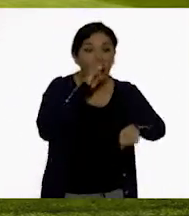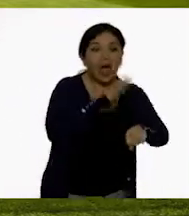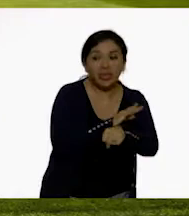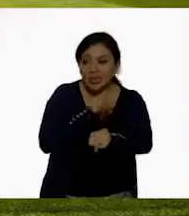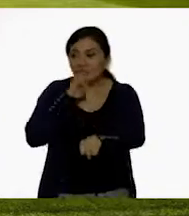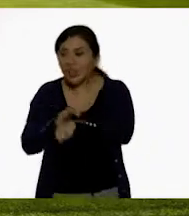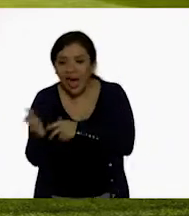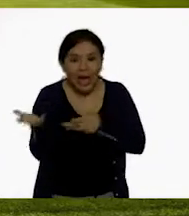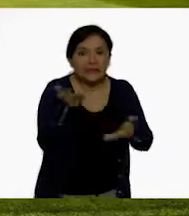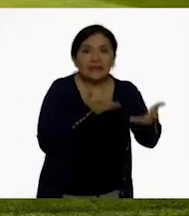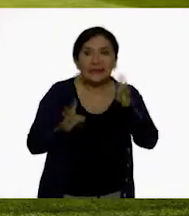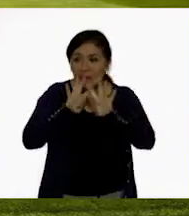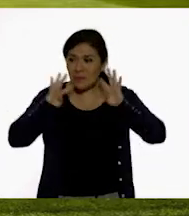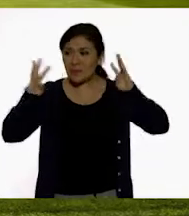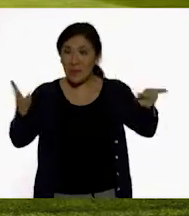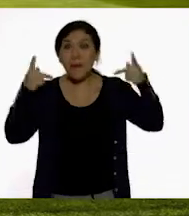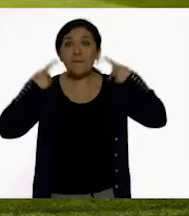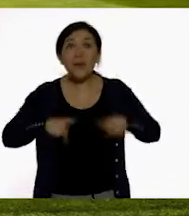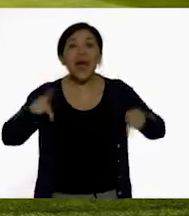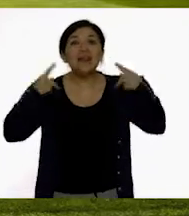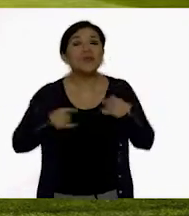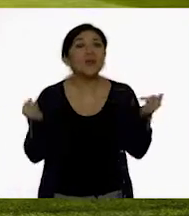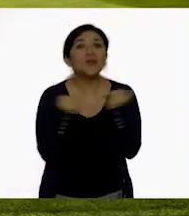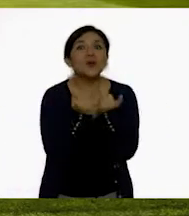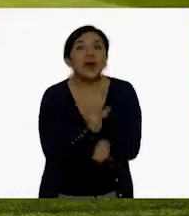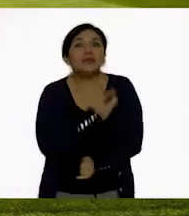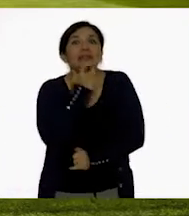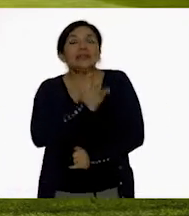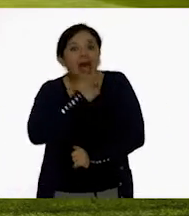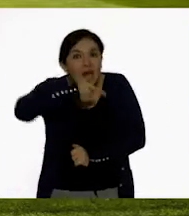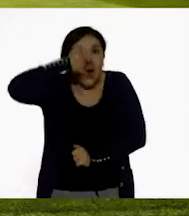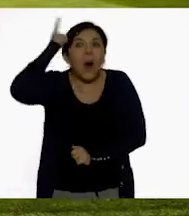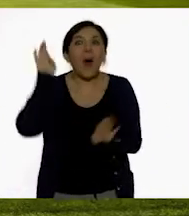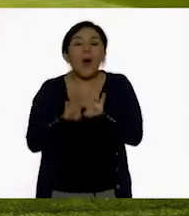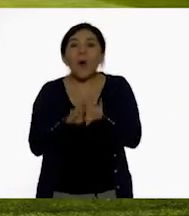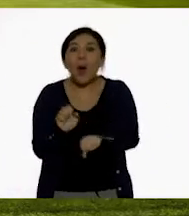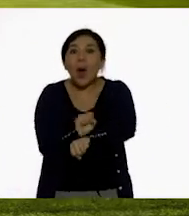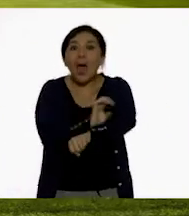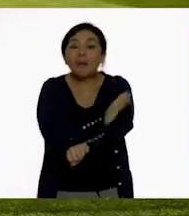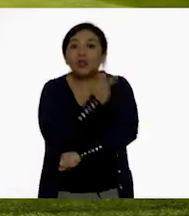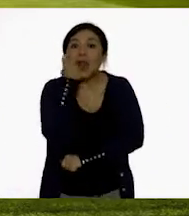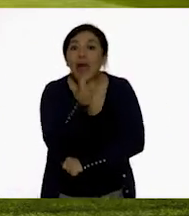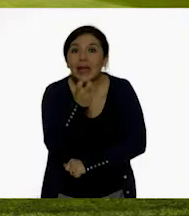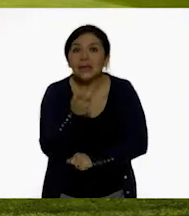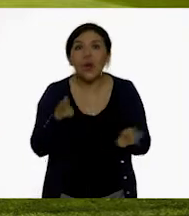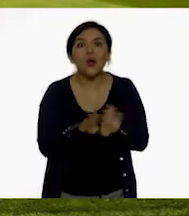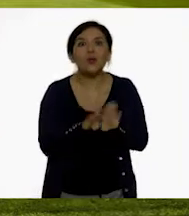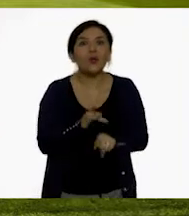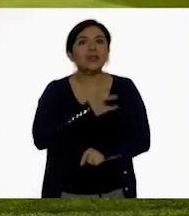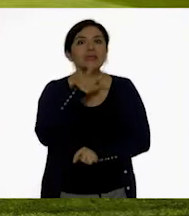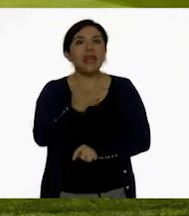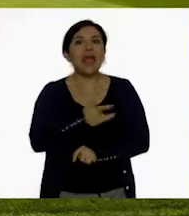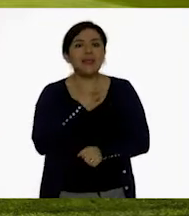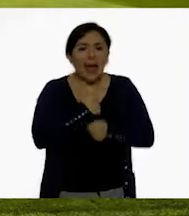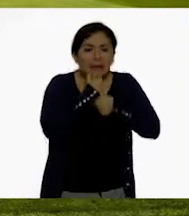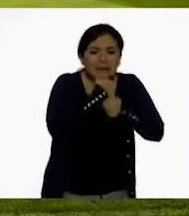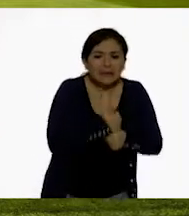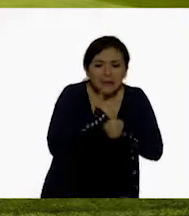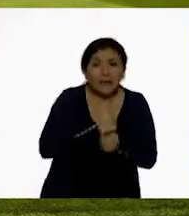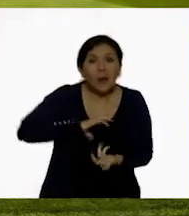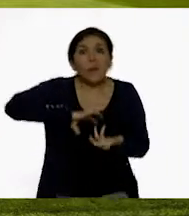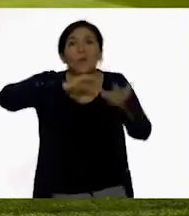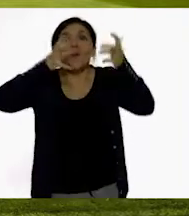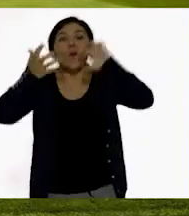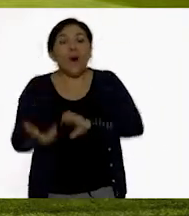parientes y en la tribuna, lógicamente, también en los jugadores. Esto pasa de la aflicción a la